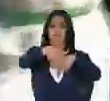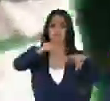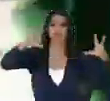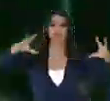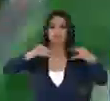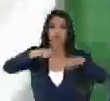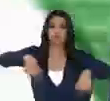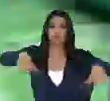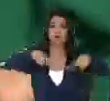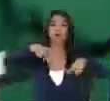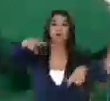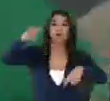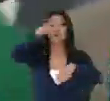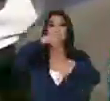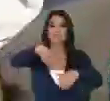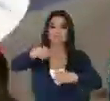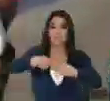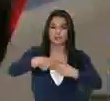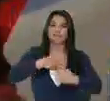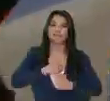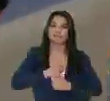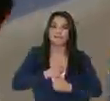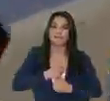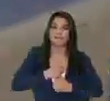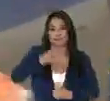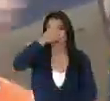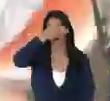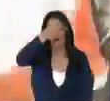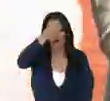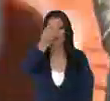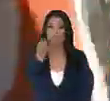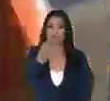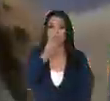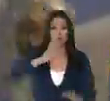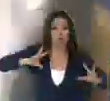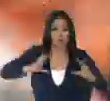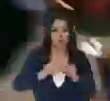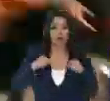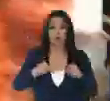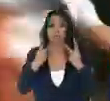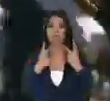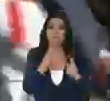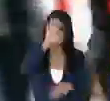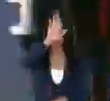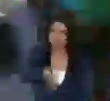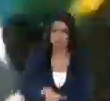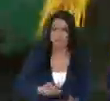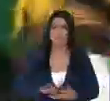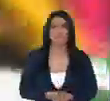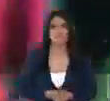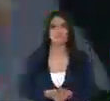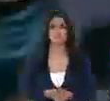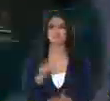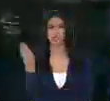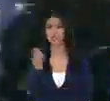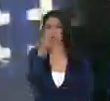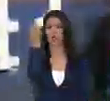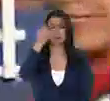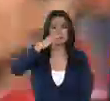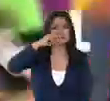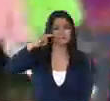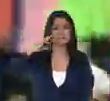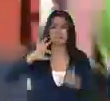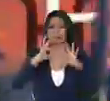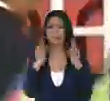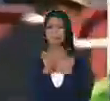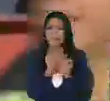de Quito, nuestro patrimonio, nuestra cultura, nuestra gastronomía. Así que vengan con chicos, grandes, las personas